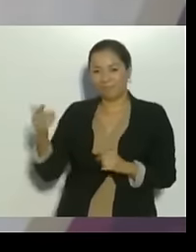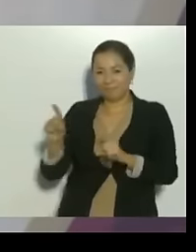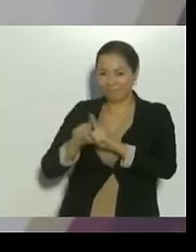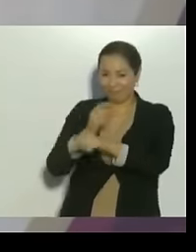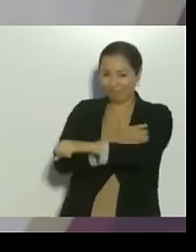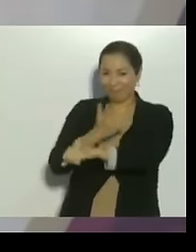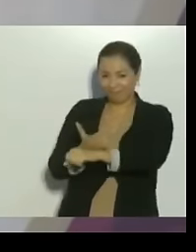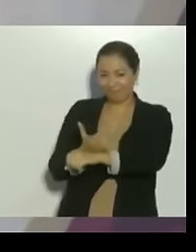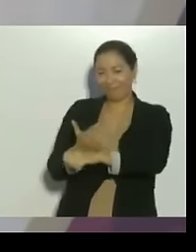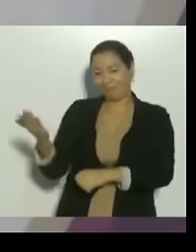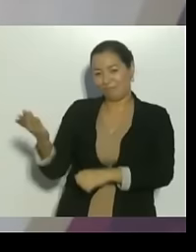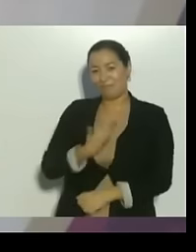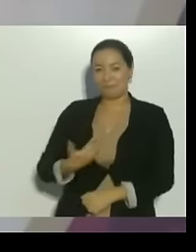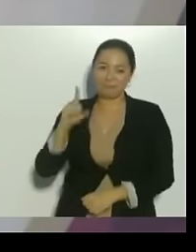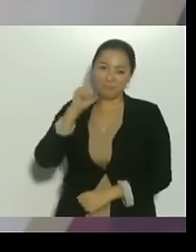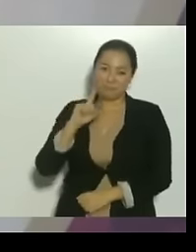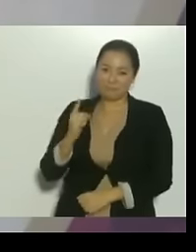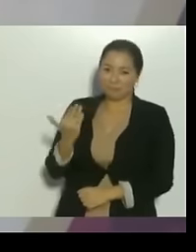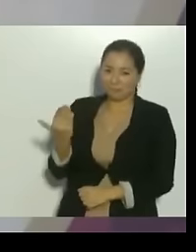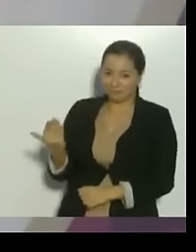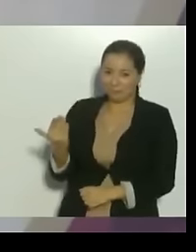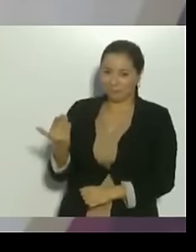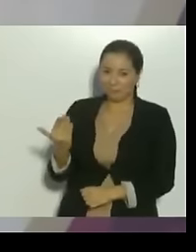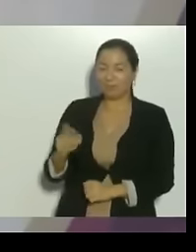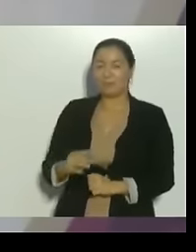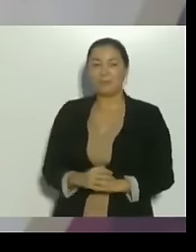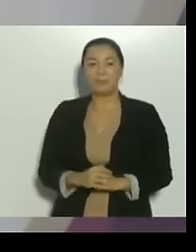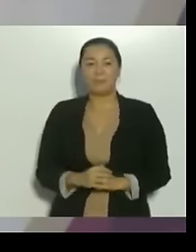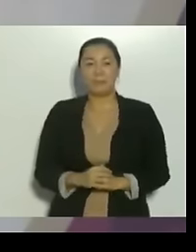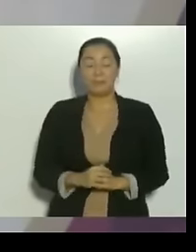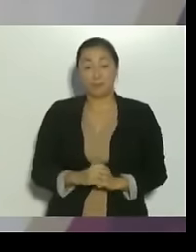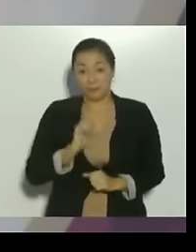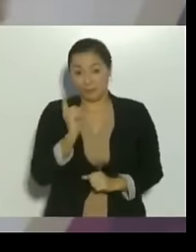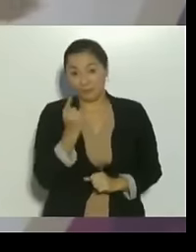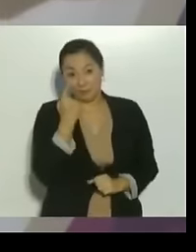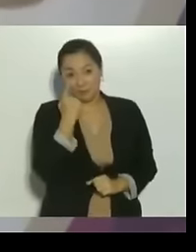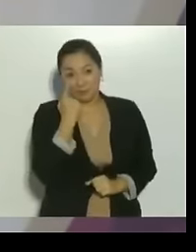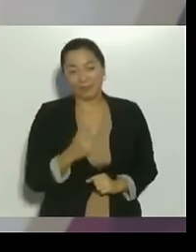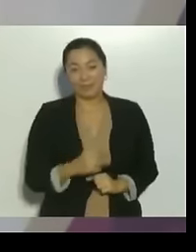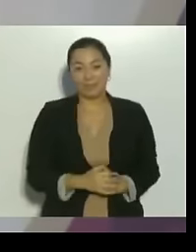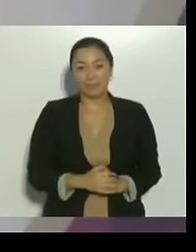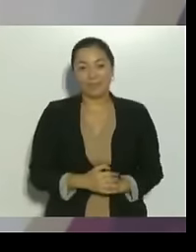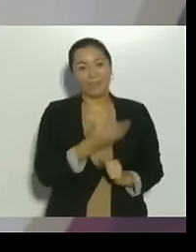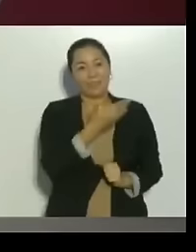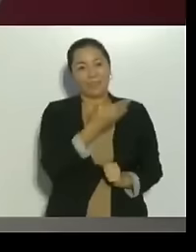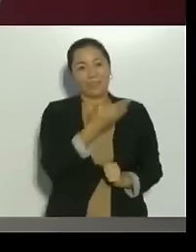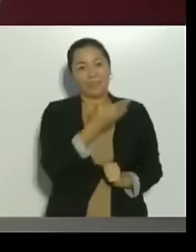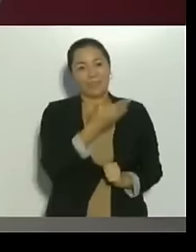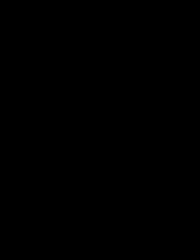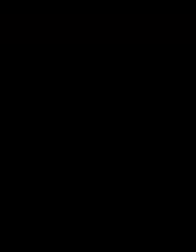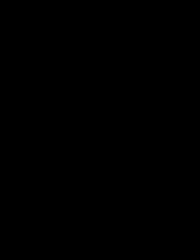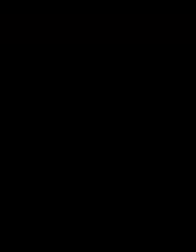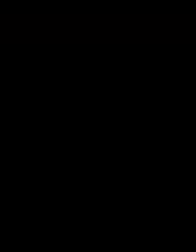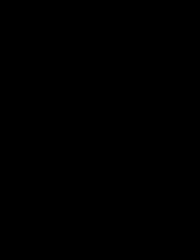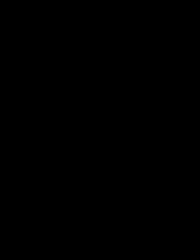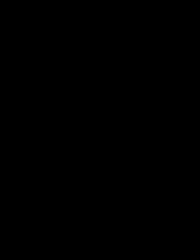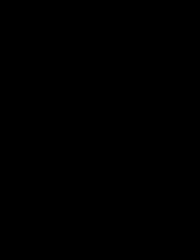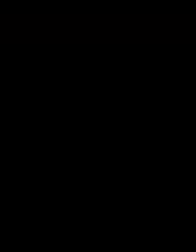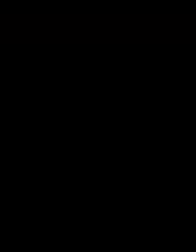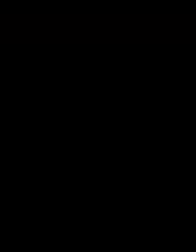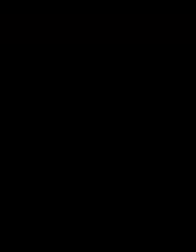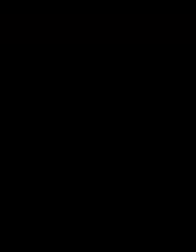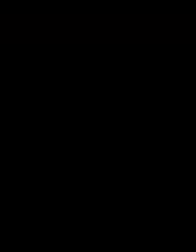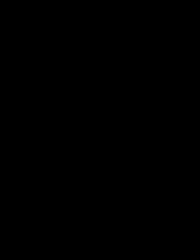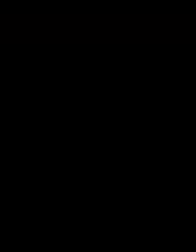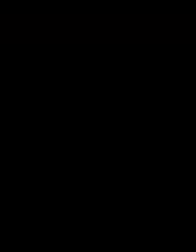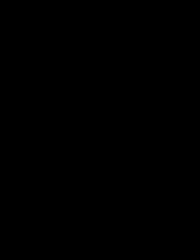ver con que no se debe enfrentar el mal con el mal Eso es lo que ha hecho amlo con los empresarios les ha hecho ganar más